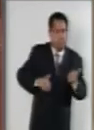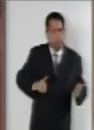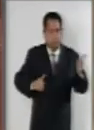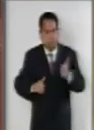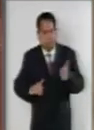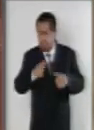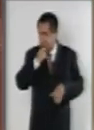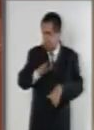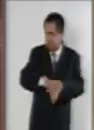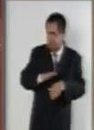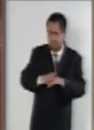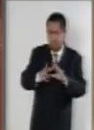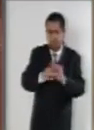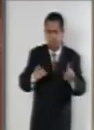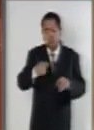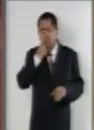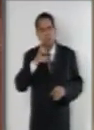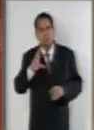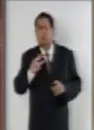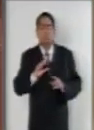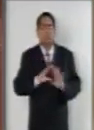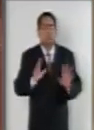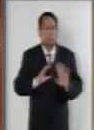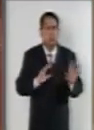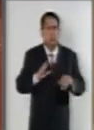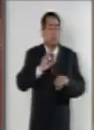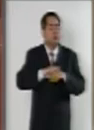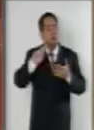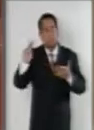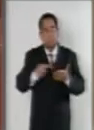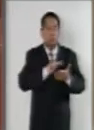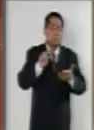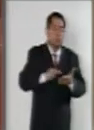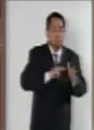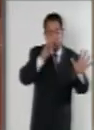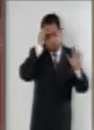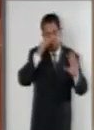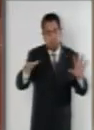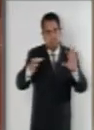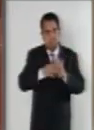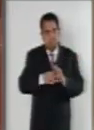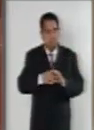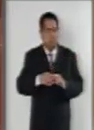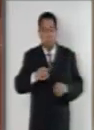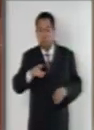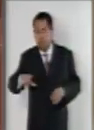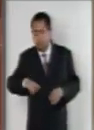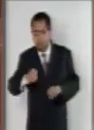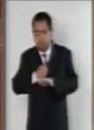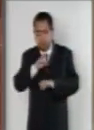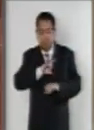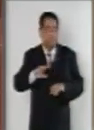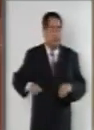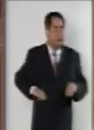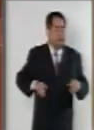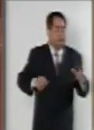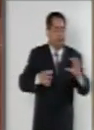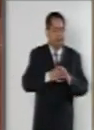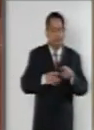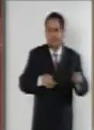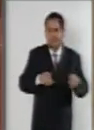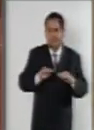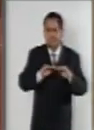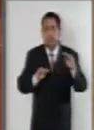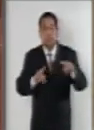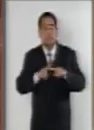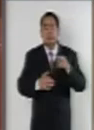las autoridades y contestan que no, porque se va a firmar un convenio con la autoridad estatal y municipal. Sí, pero ese convenio